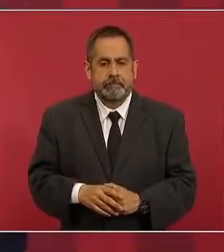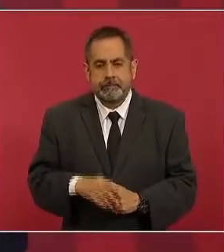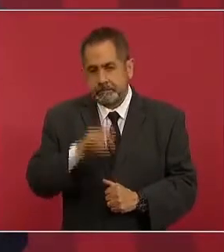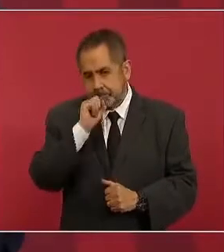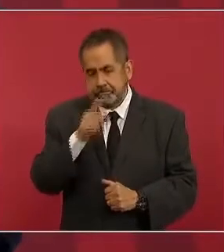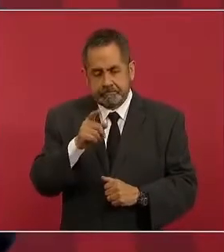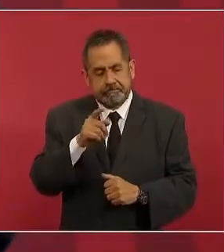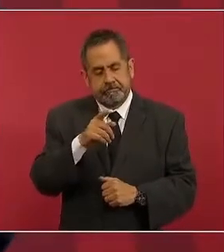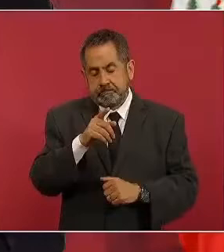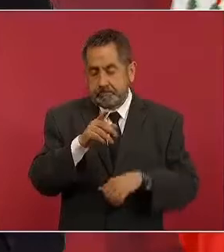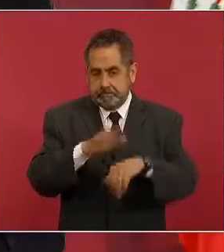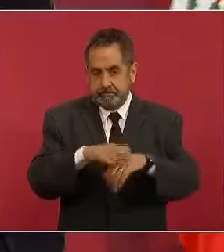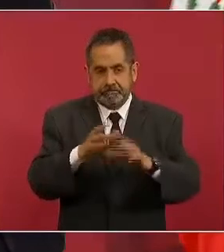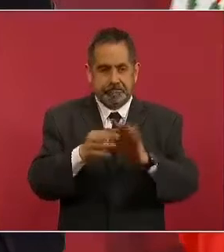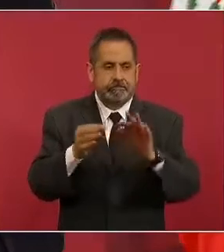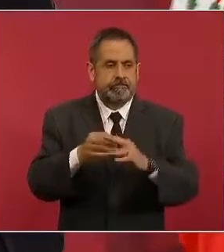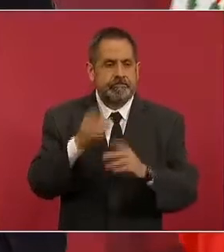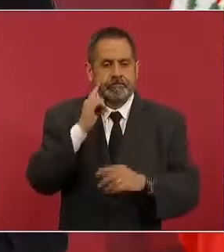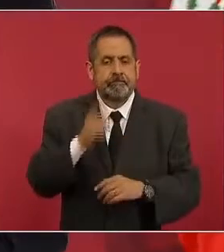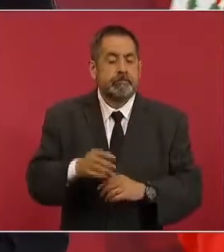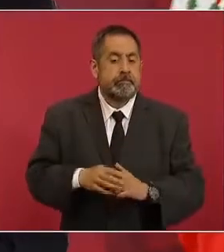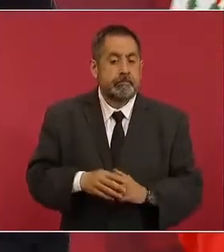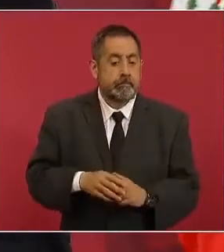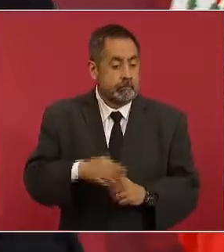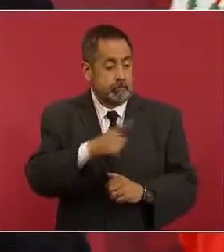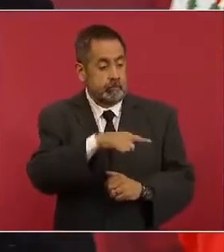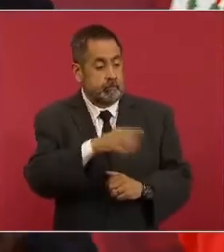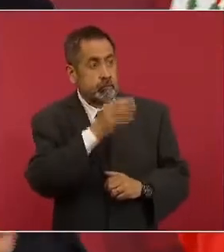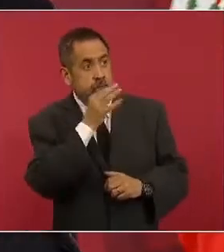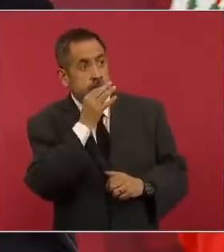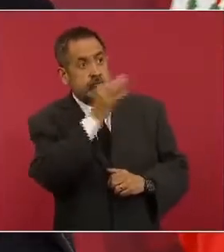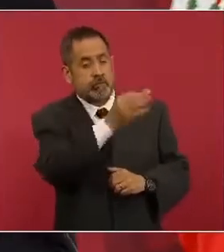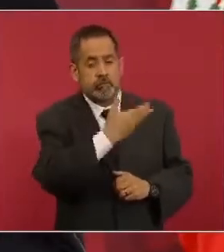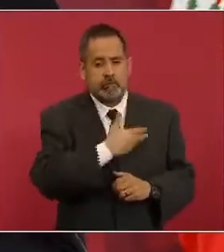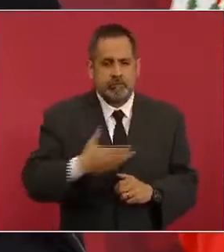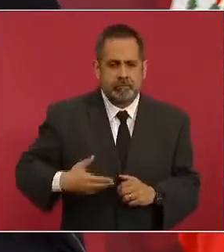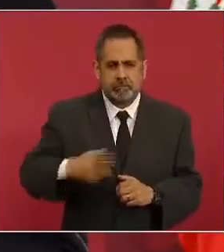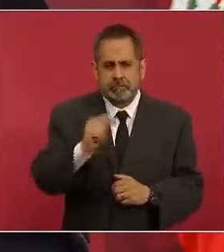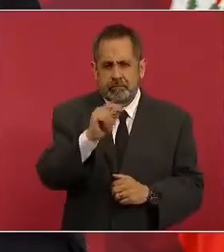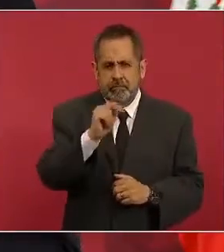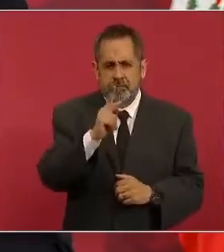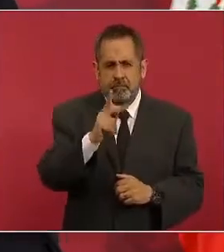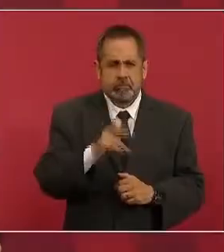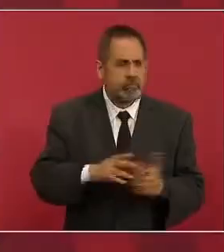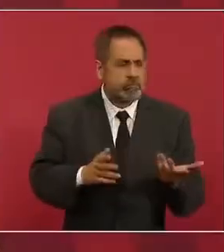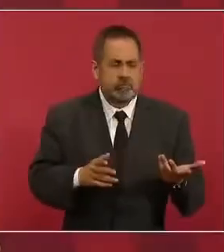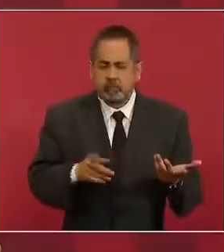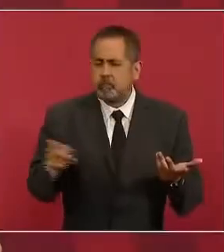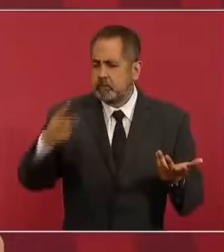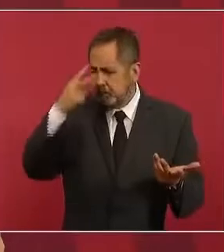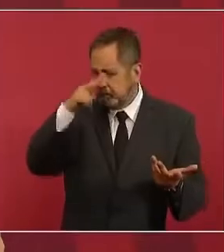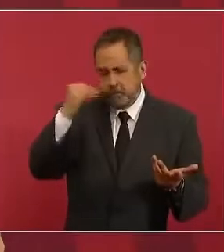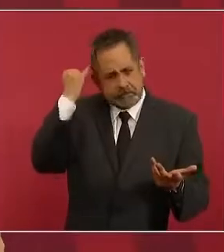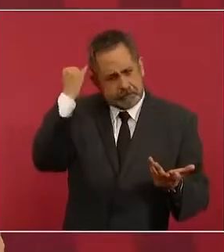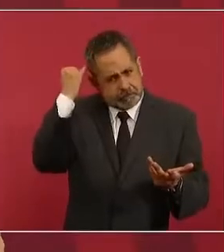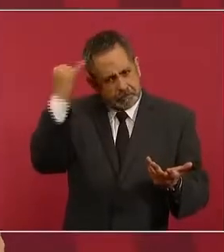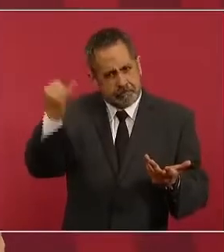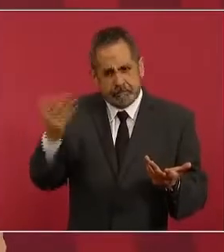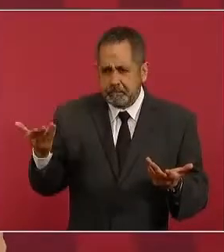es importante, cuando le informaron al presidente Trump, dijo: ¿y qué plantea México?